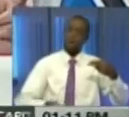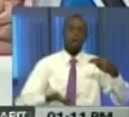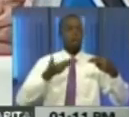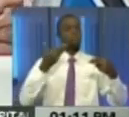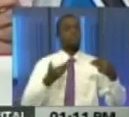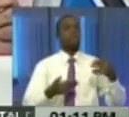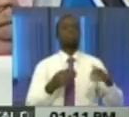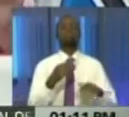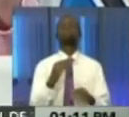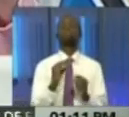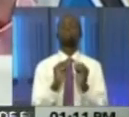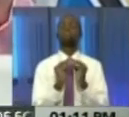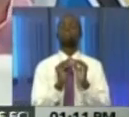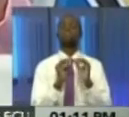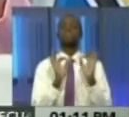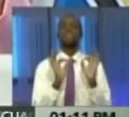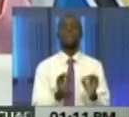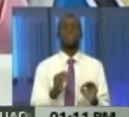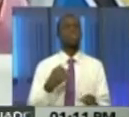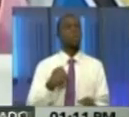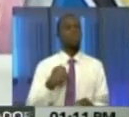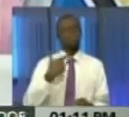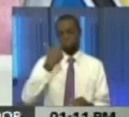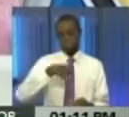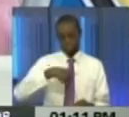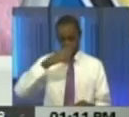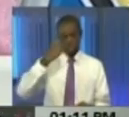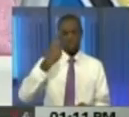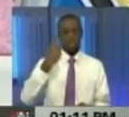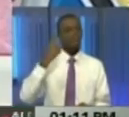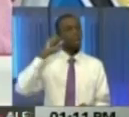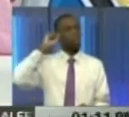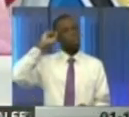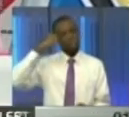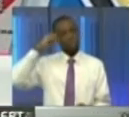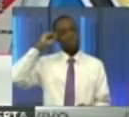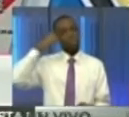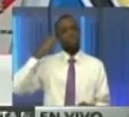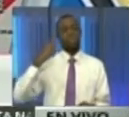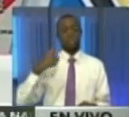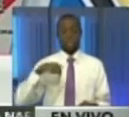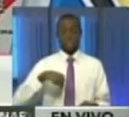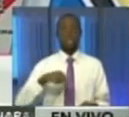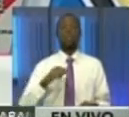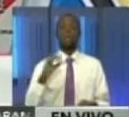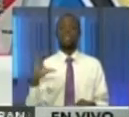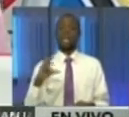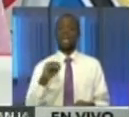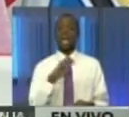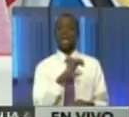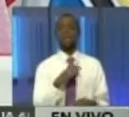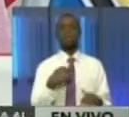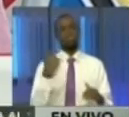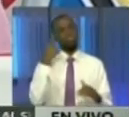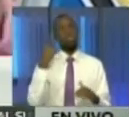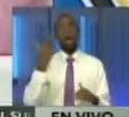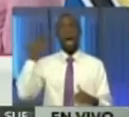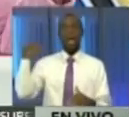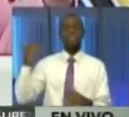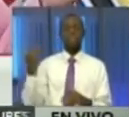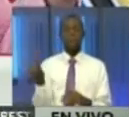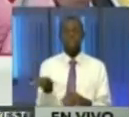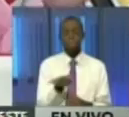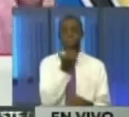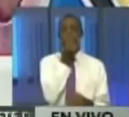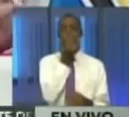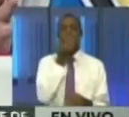siempre recuerdo, porque no quiero que a la institución se le olvide que nosotros pasamos por eso, sino